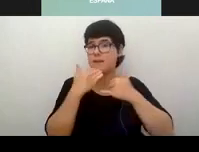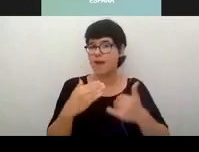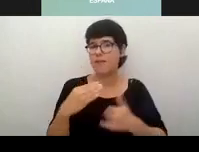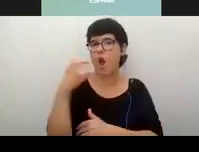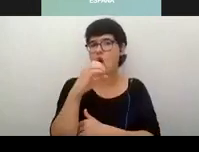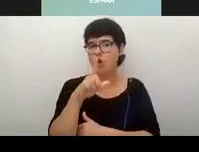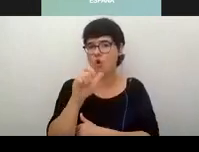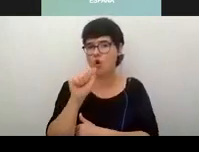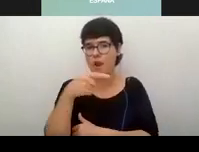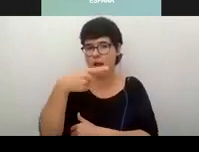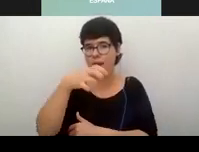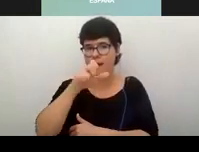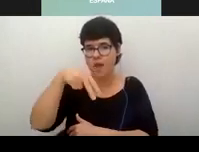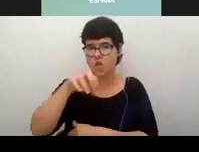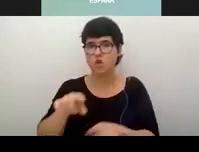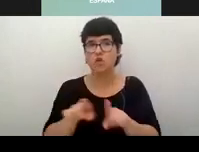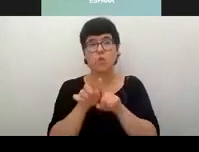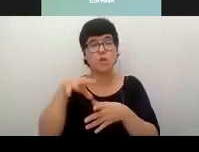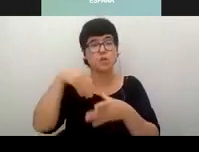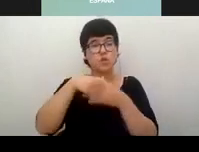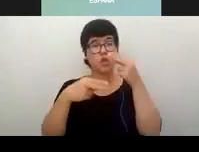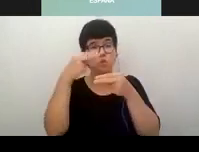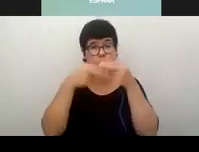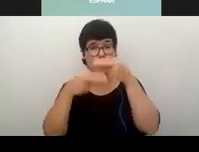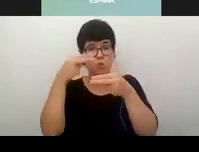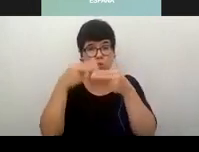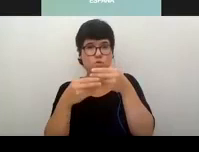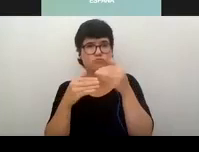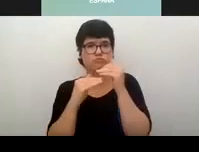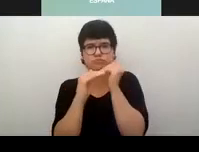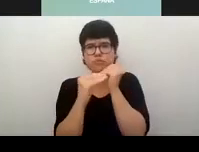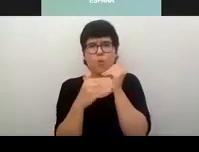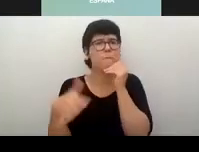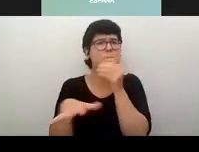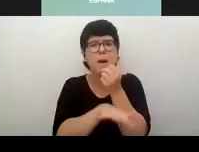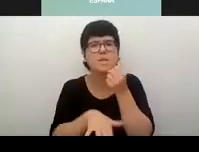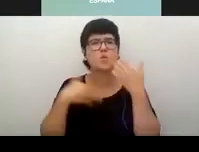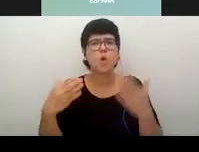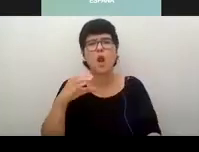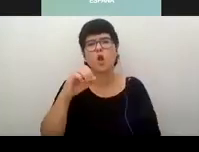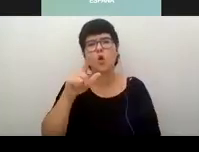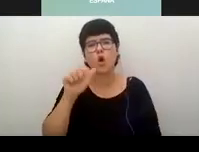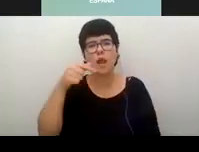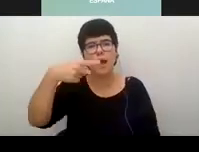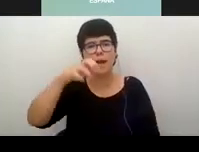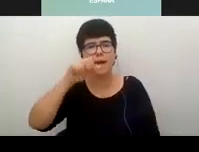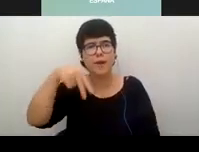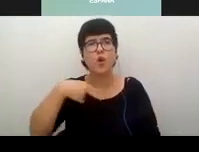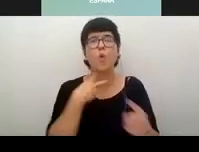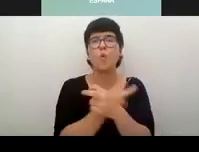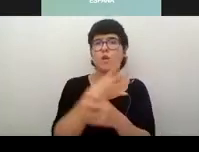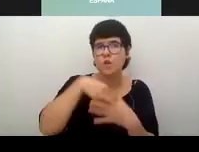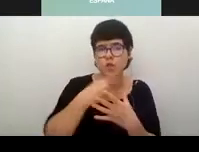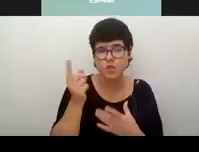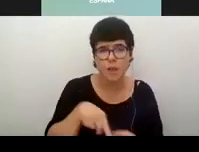hay que sostiene toda la estructura de la piel sería colágeno, en el hueso hay colágeno, en las articulaciones